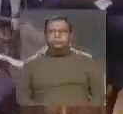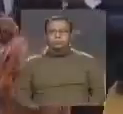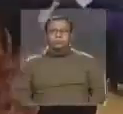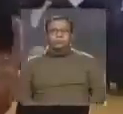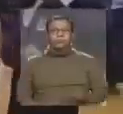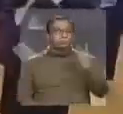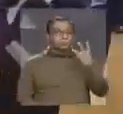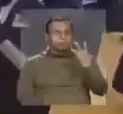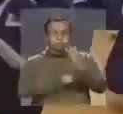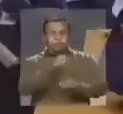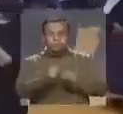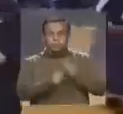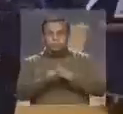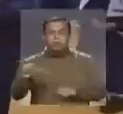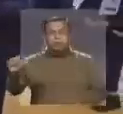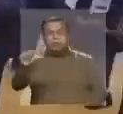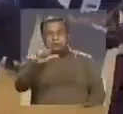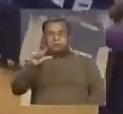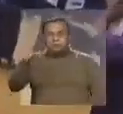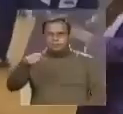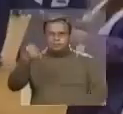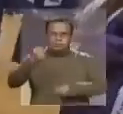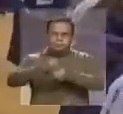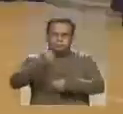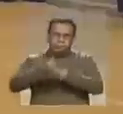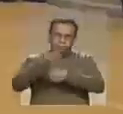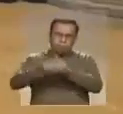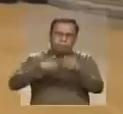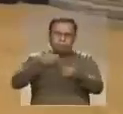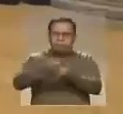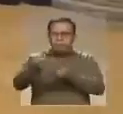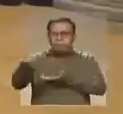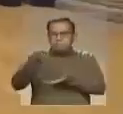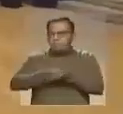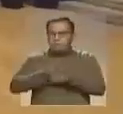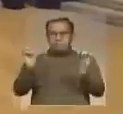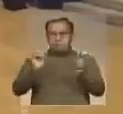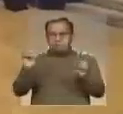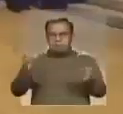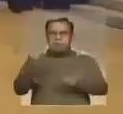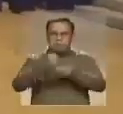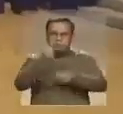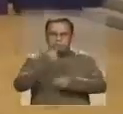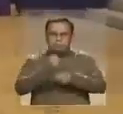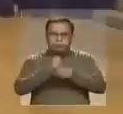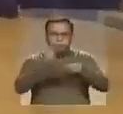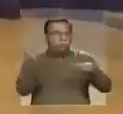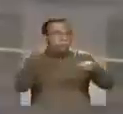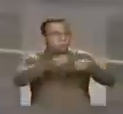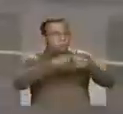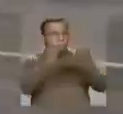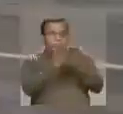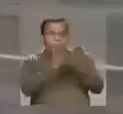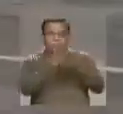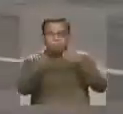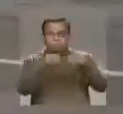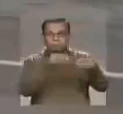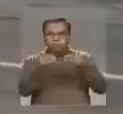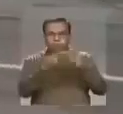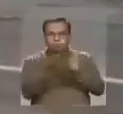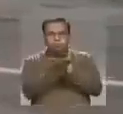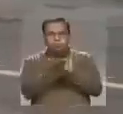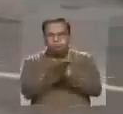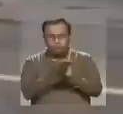Durante 2 años, estas mujeres que se dedican a las labores de cuidado no remunerado se formaron en la oferta de educación flexible que tiene